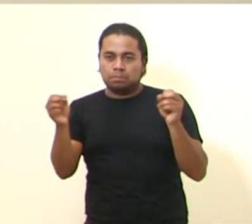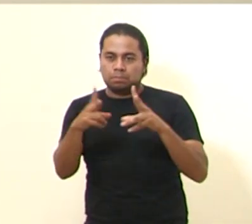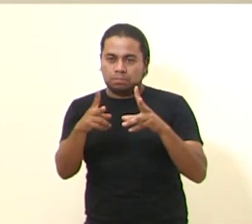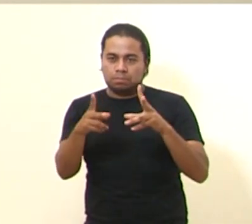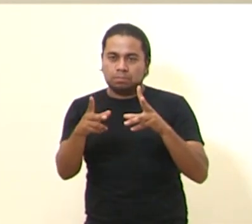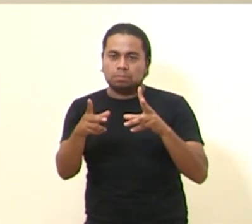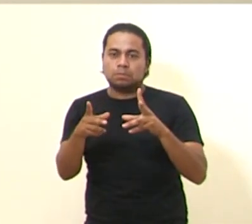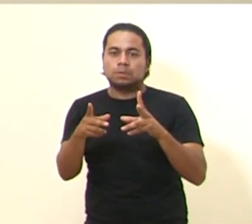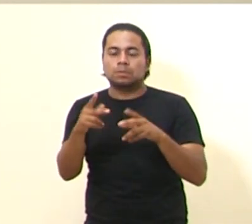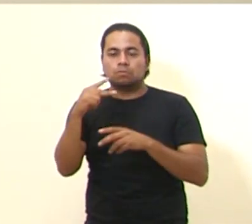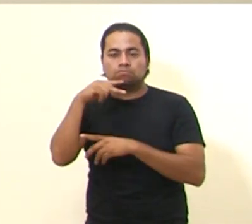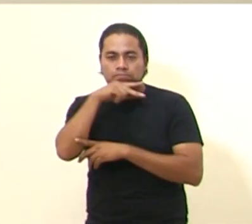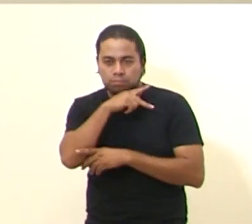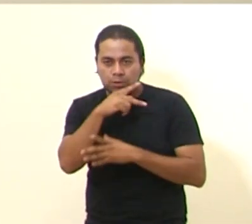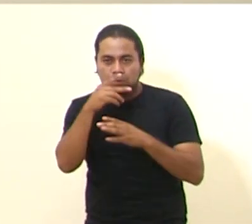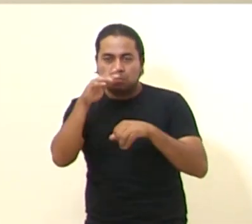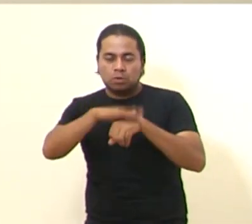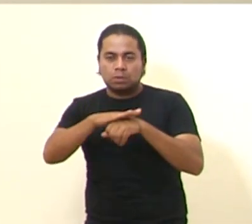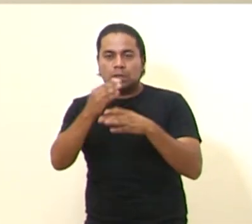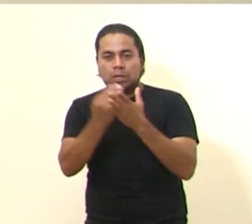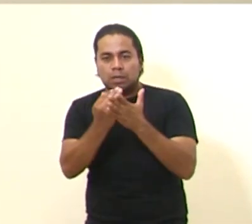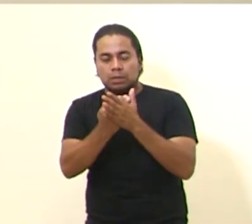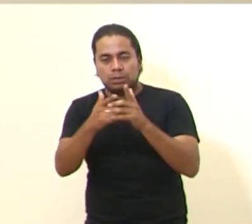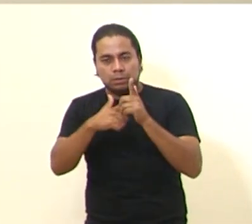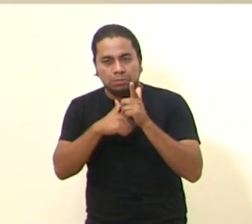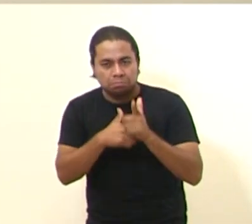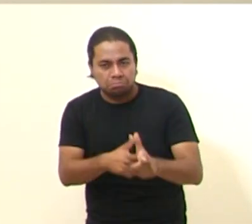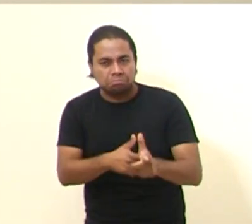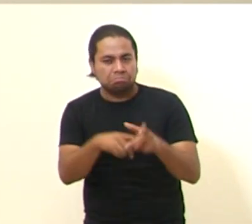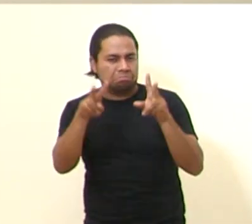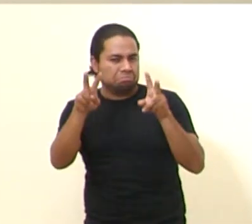en la siguiente sesión, donde seguiremos hablando